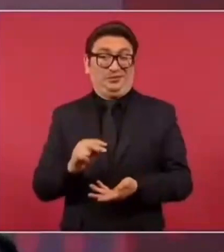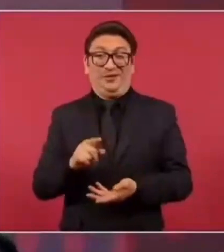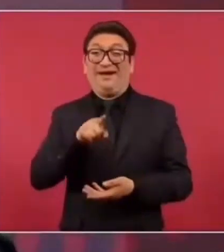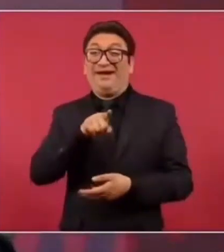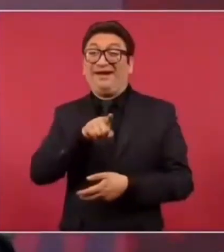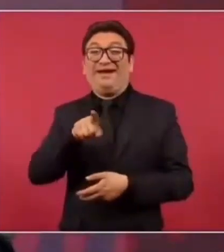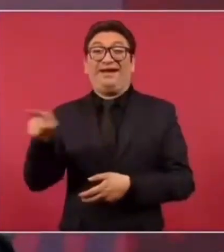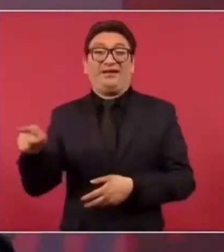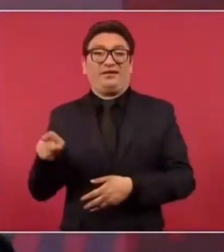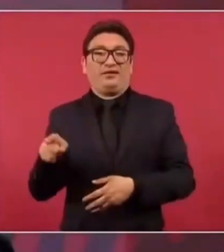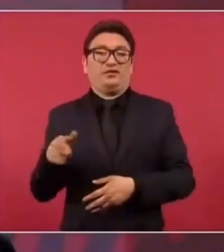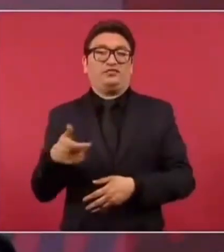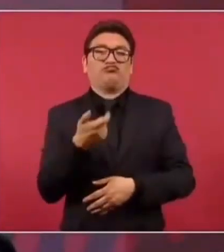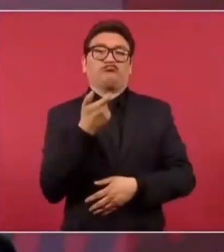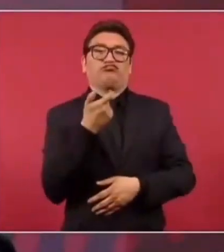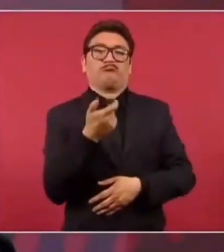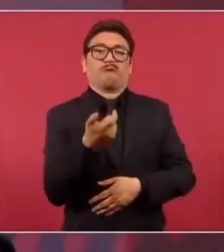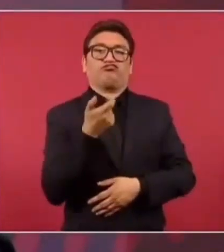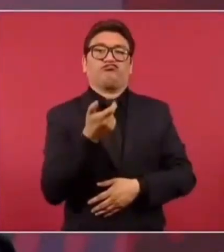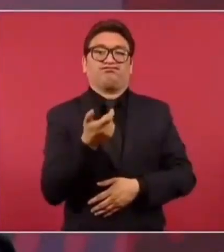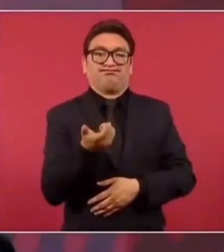Pidieron mochi.